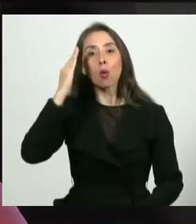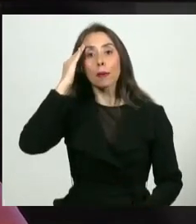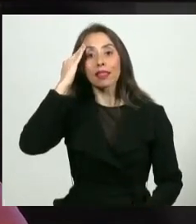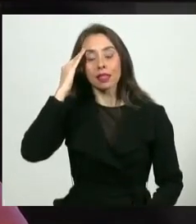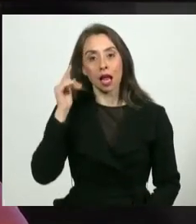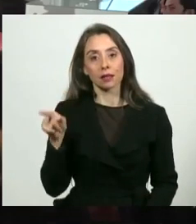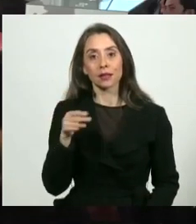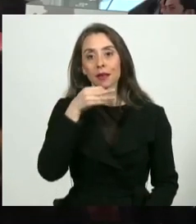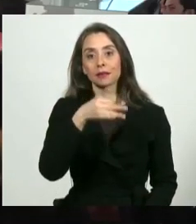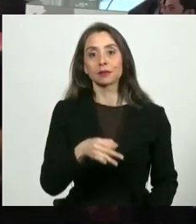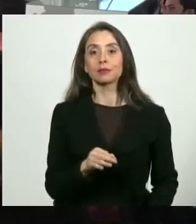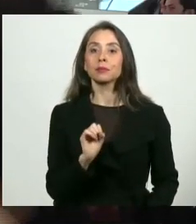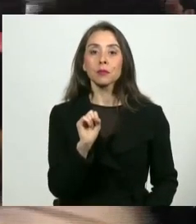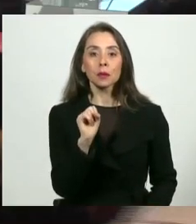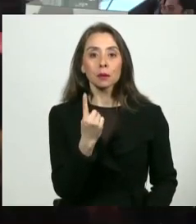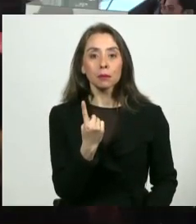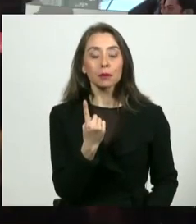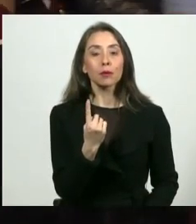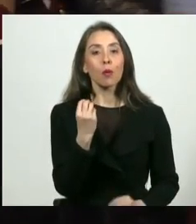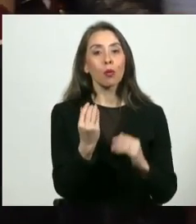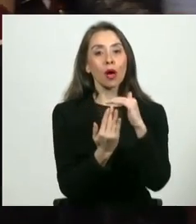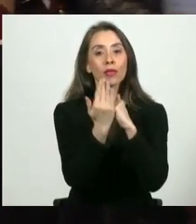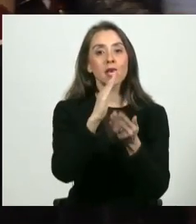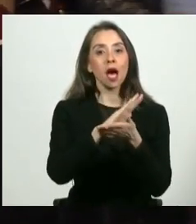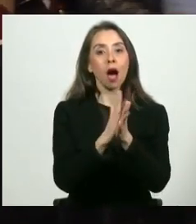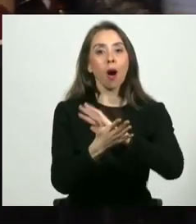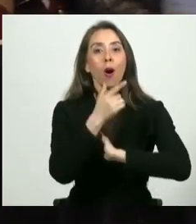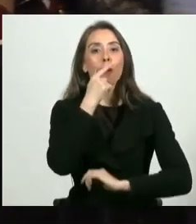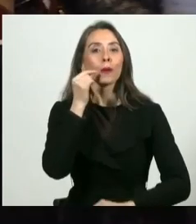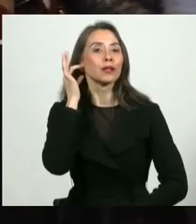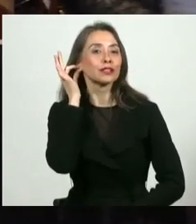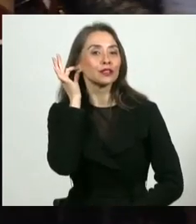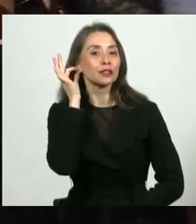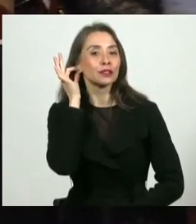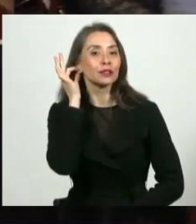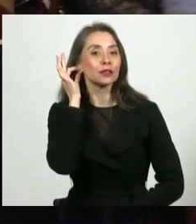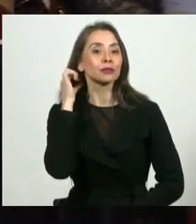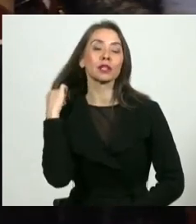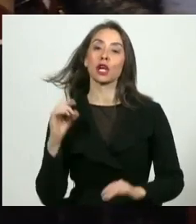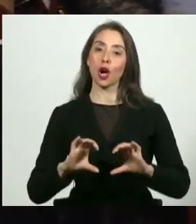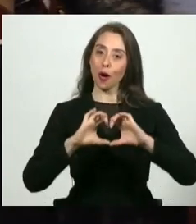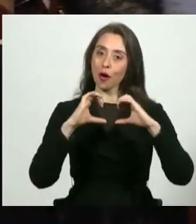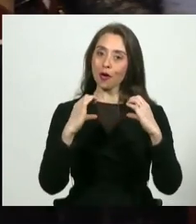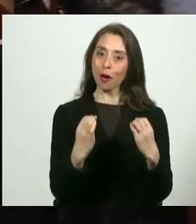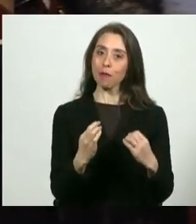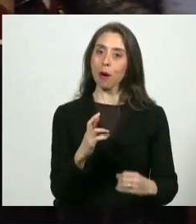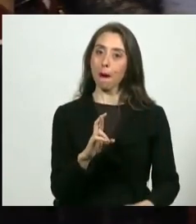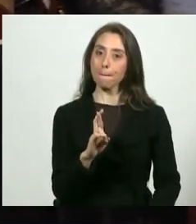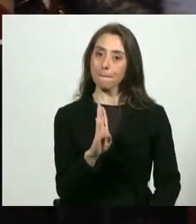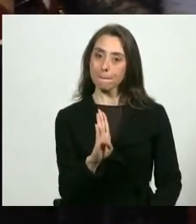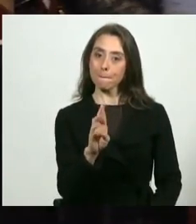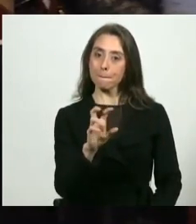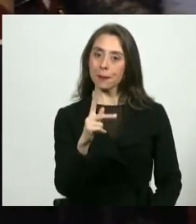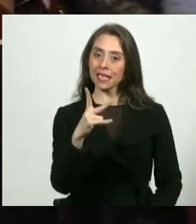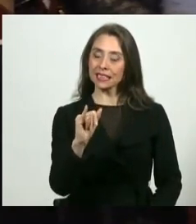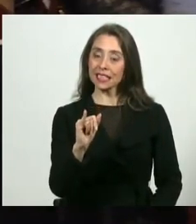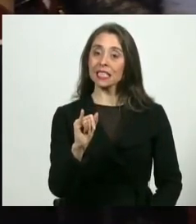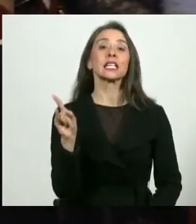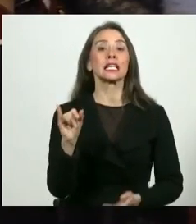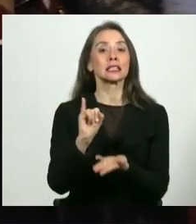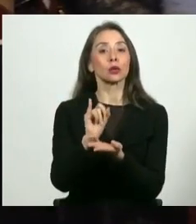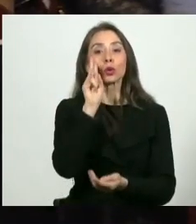referencia. Bueno, primero que todo, buenos días a todos y todas. Corporación Breski es una organización sin fines de